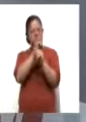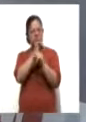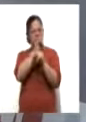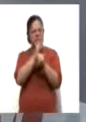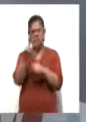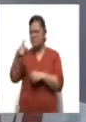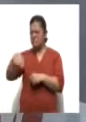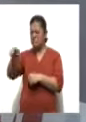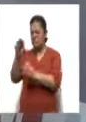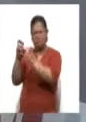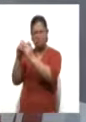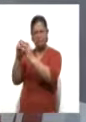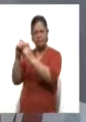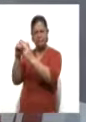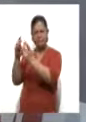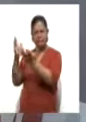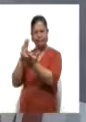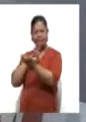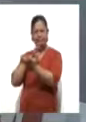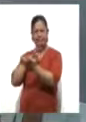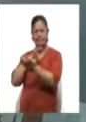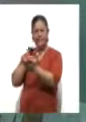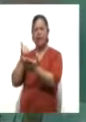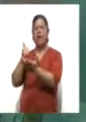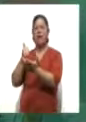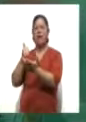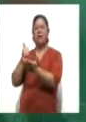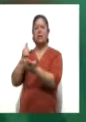politiquero de la Auditoría Superior de la Federación.